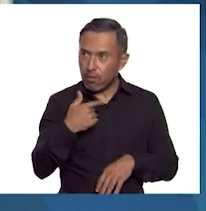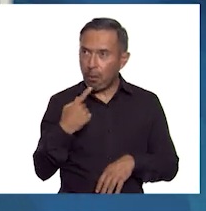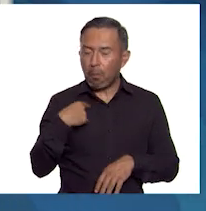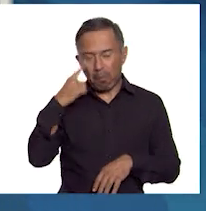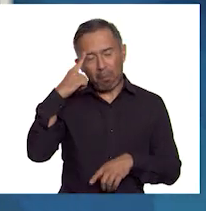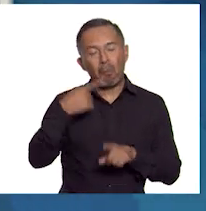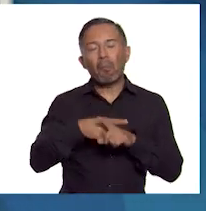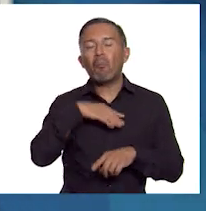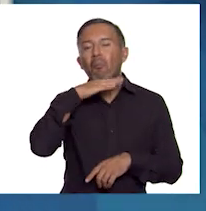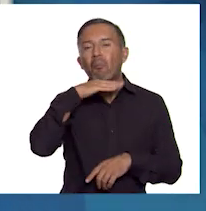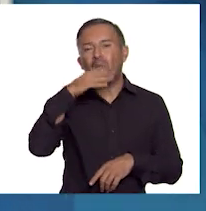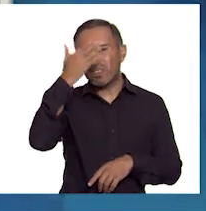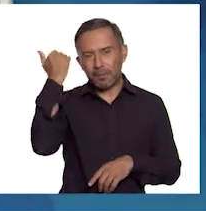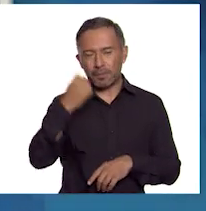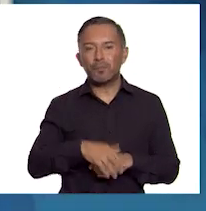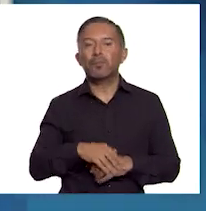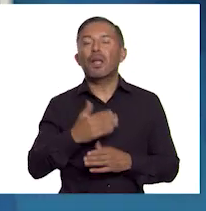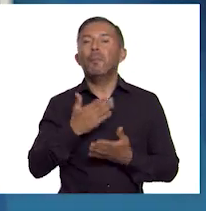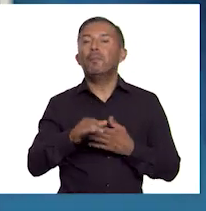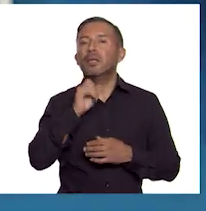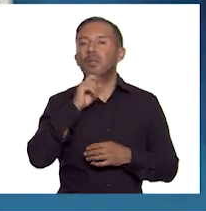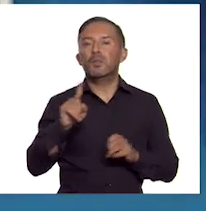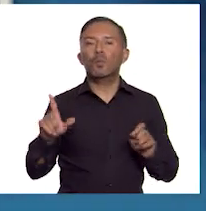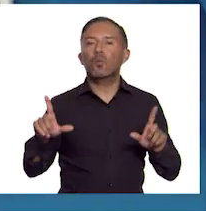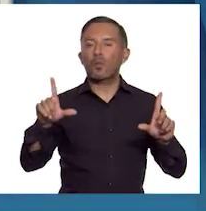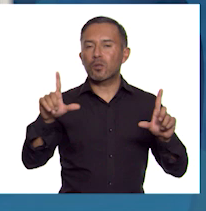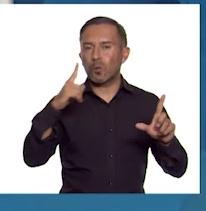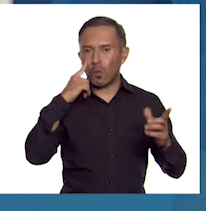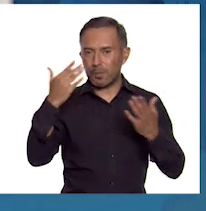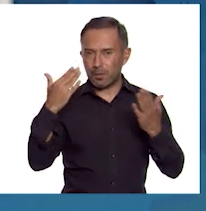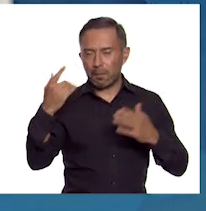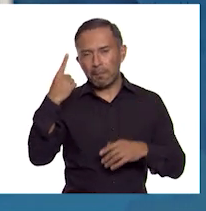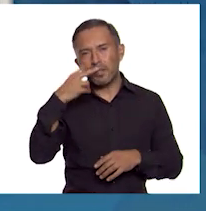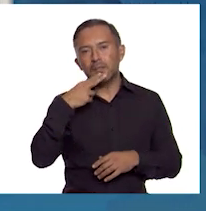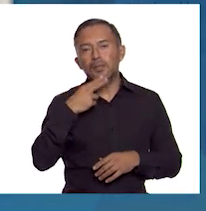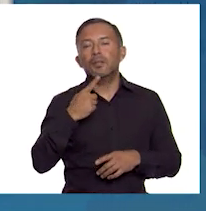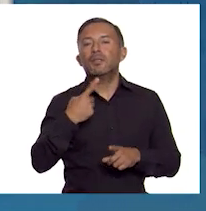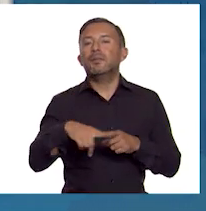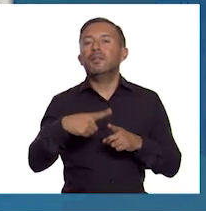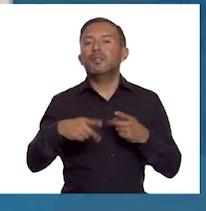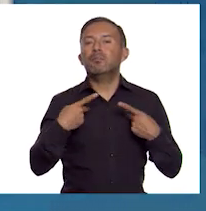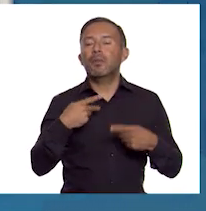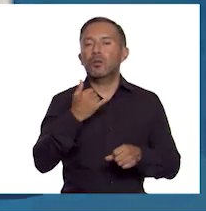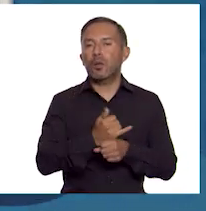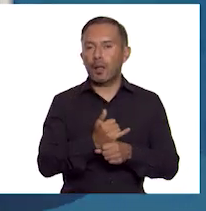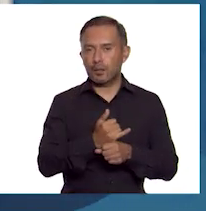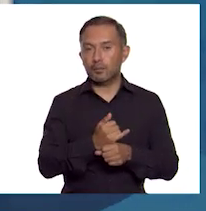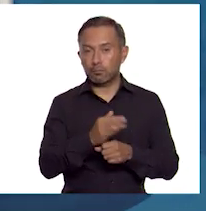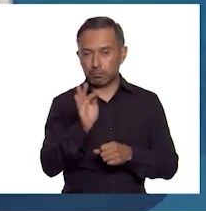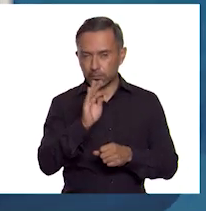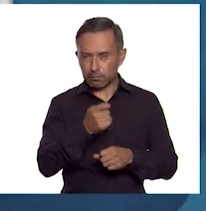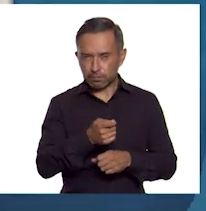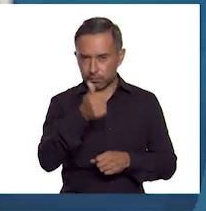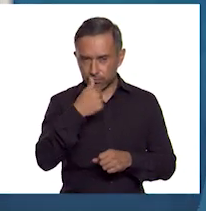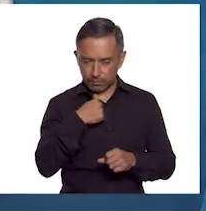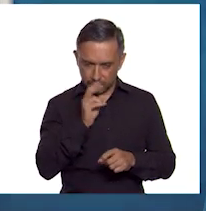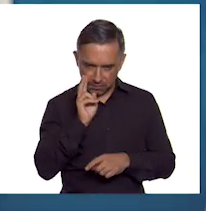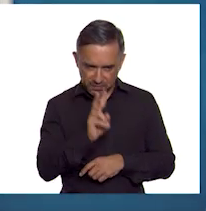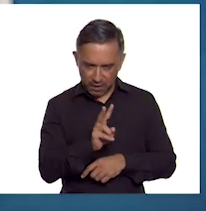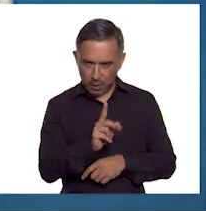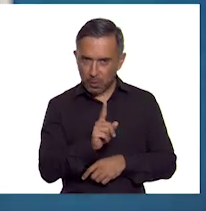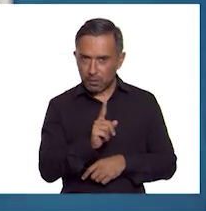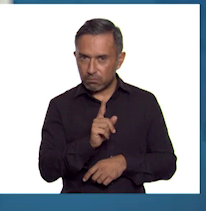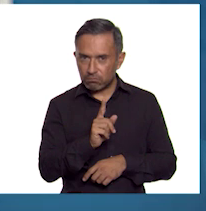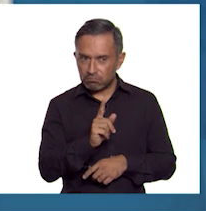parte, un cuadro comparativo nos permite descubrir semejanzas entre personajes que, en una primera mirada, no son tan